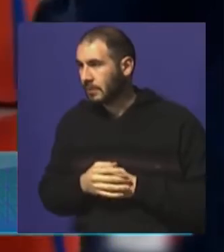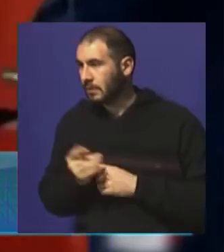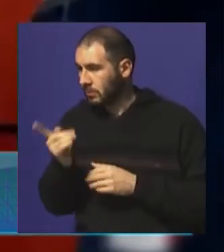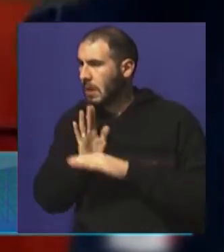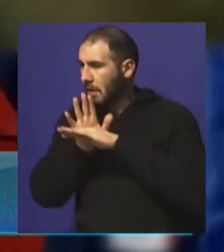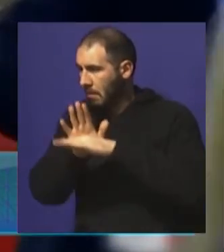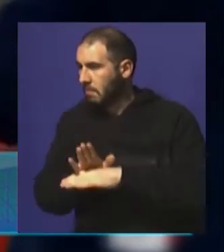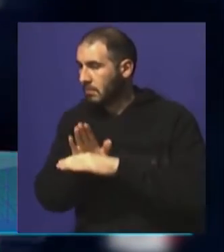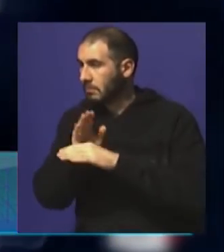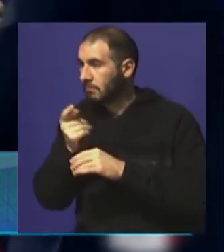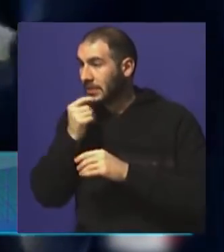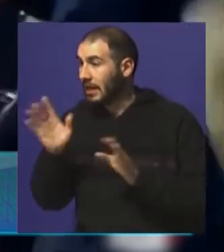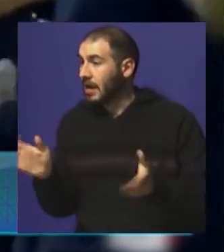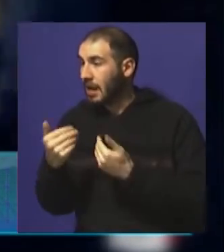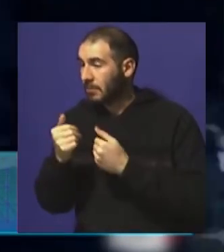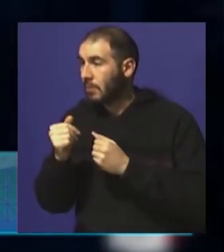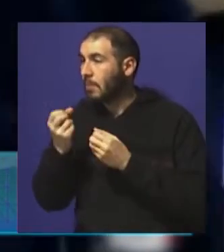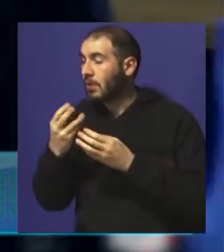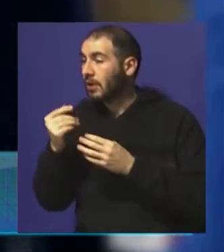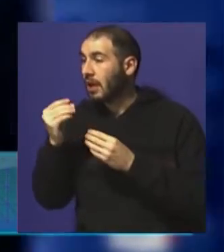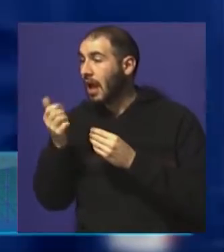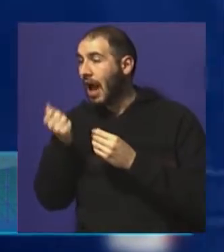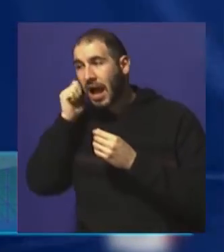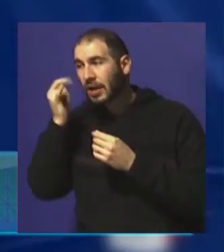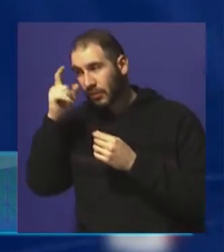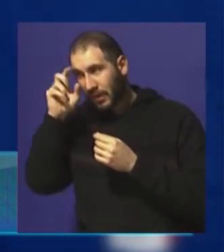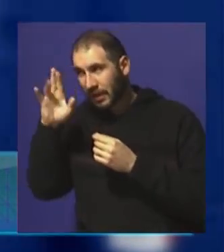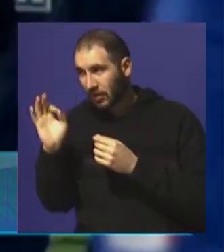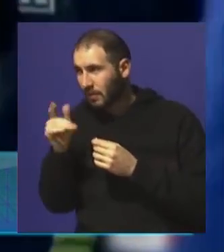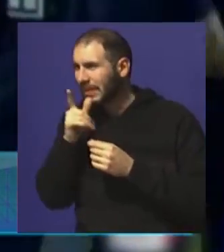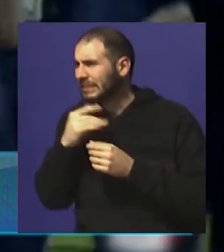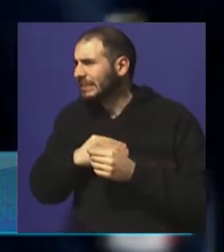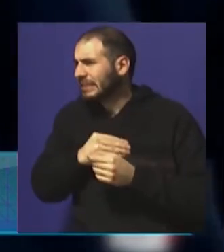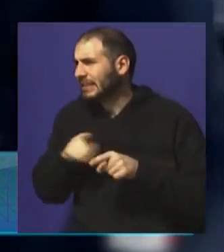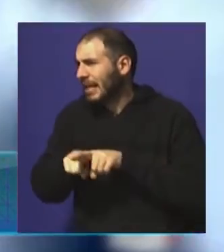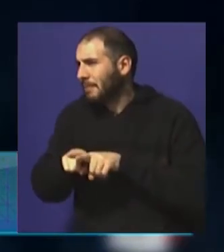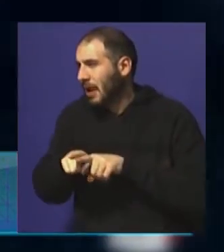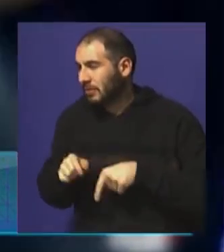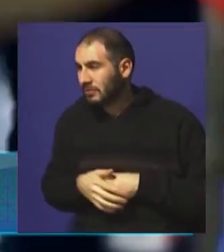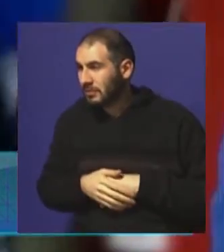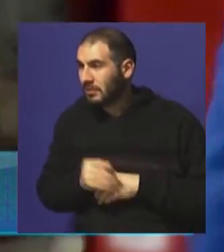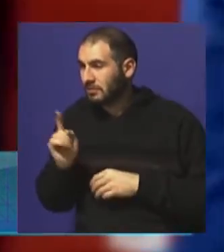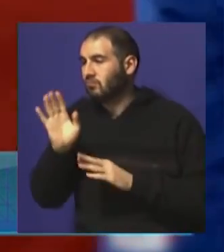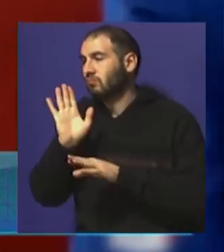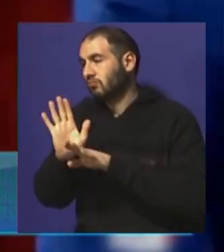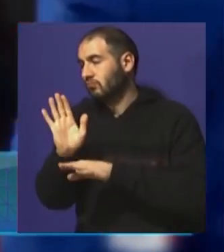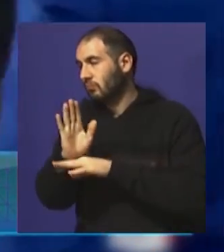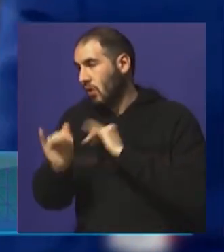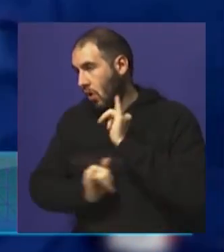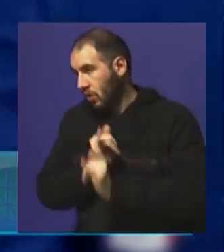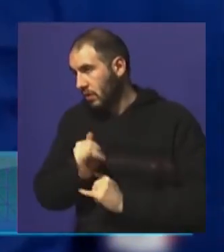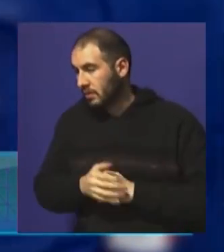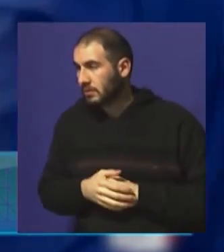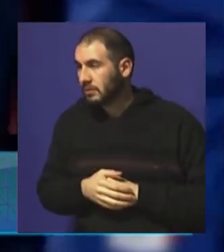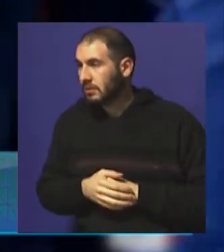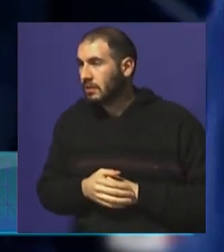avaladas y casi inmediatamente después por Sergio Agüero, el Kun Agüero, que es casi su hermano. y hacía referencia a lo que